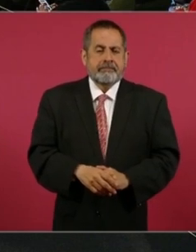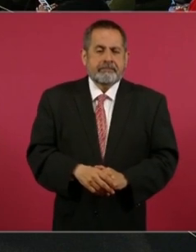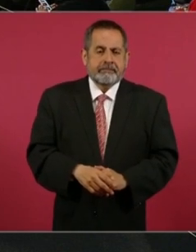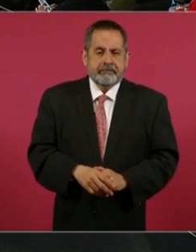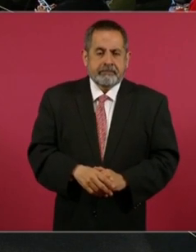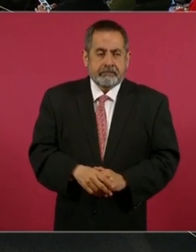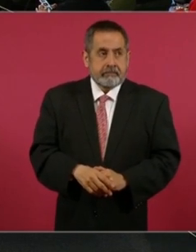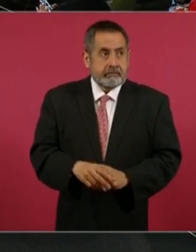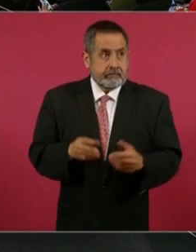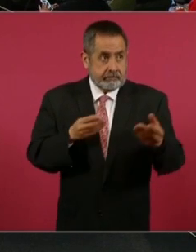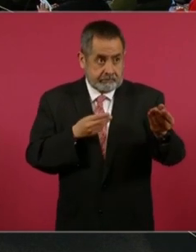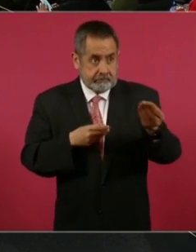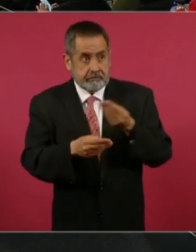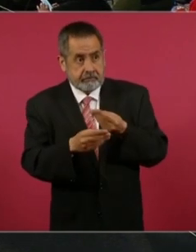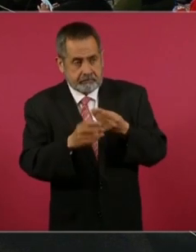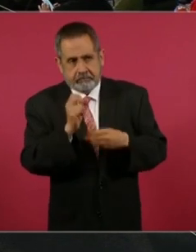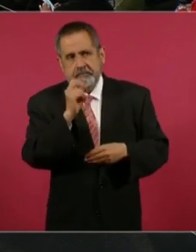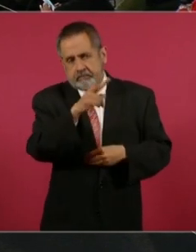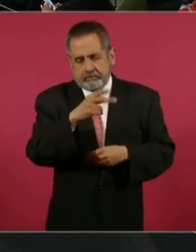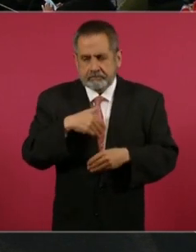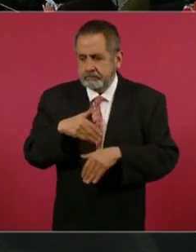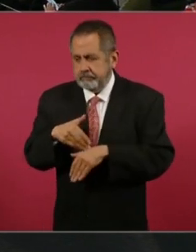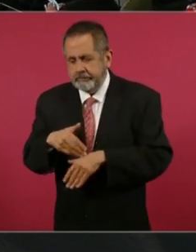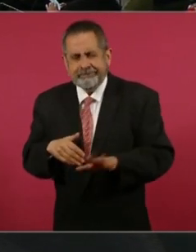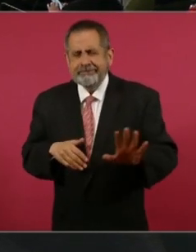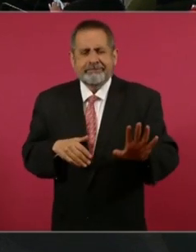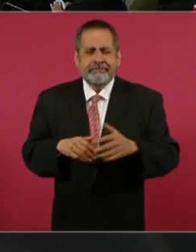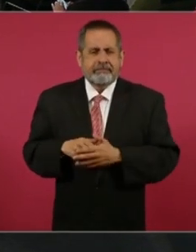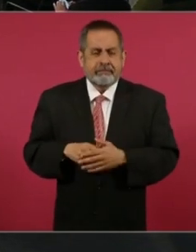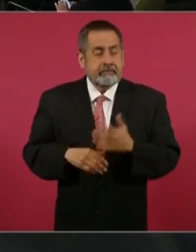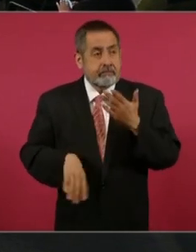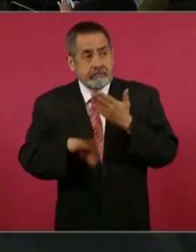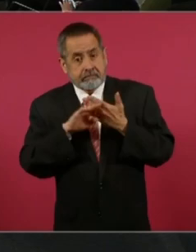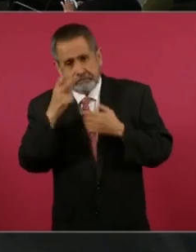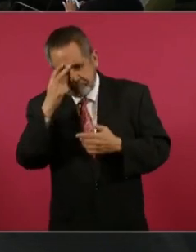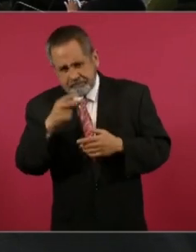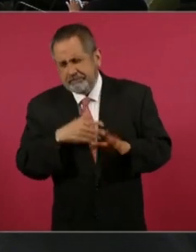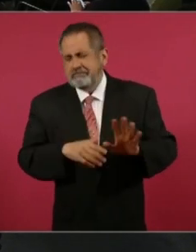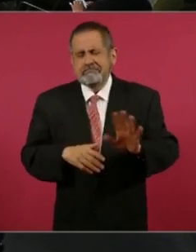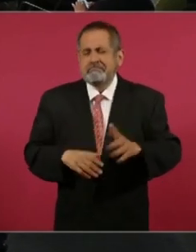a cambio de medidas en contra de México,